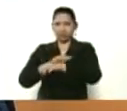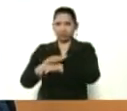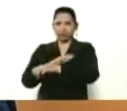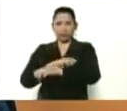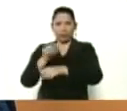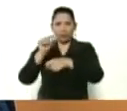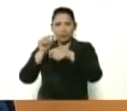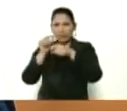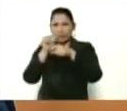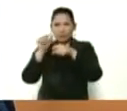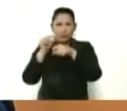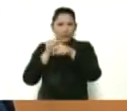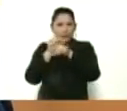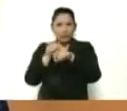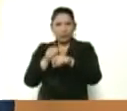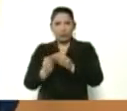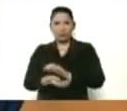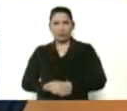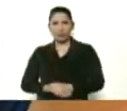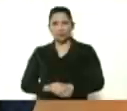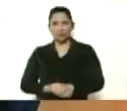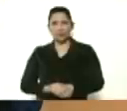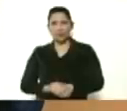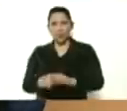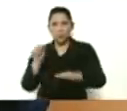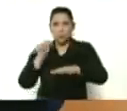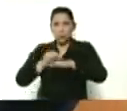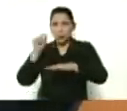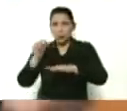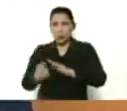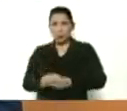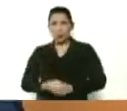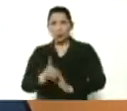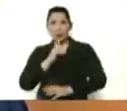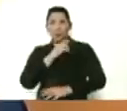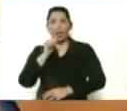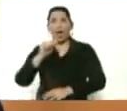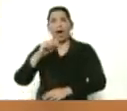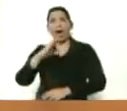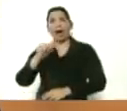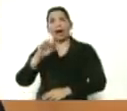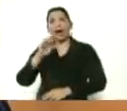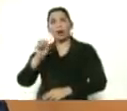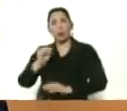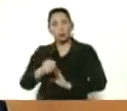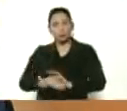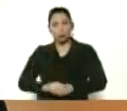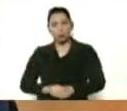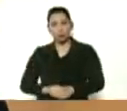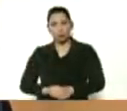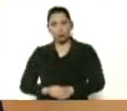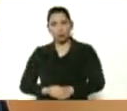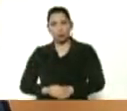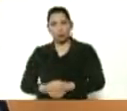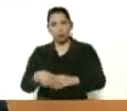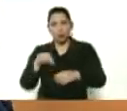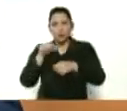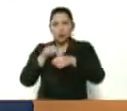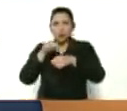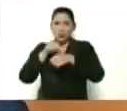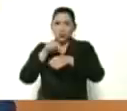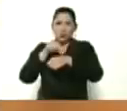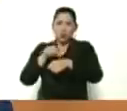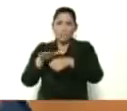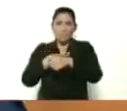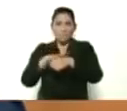insectos minúsculos, una especie de muy pequeños insectos llamados ácaros, que se depositan en las zonas subdérmicas de la